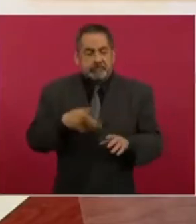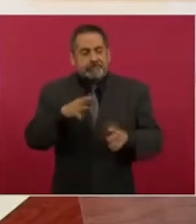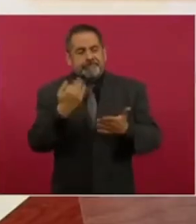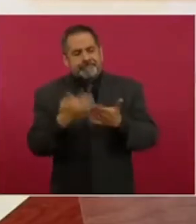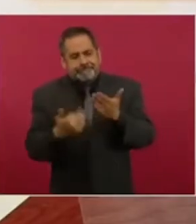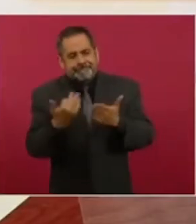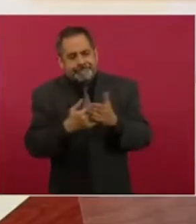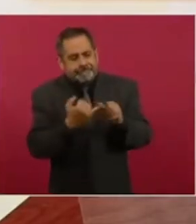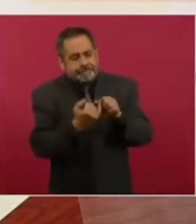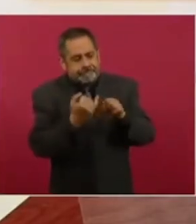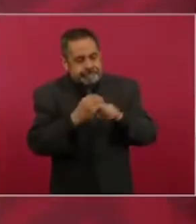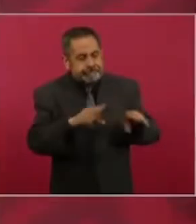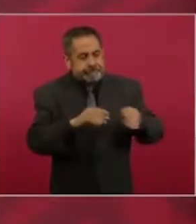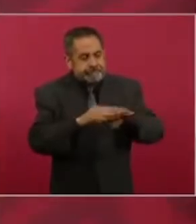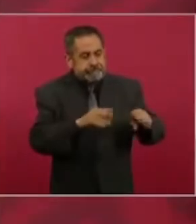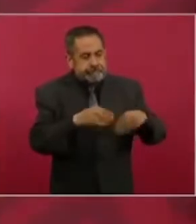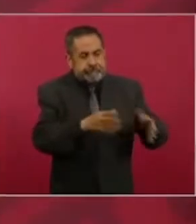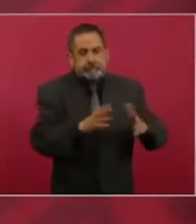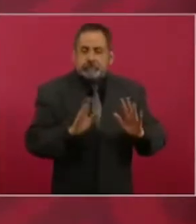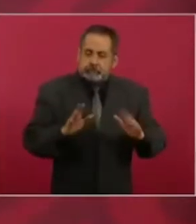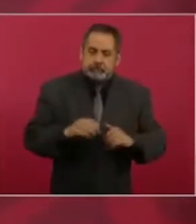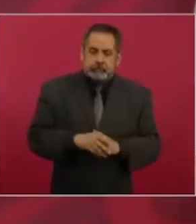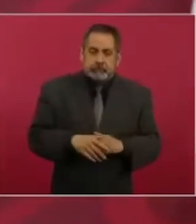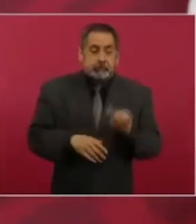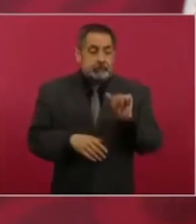información, otros sí son